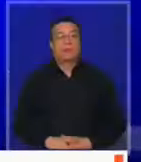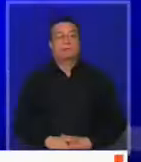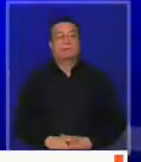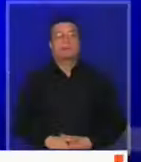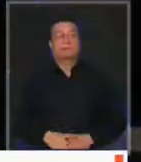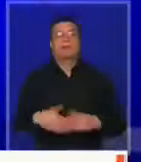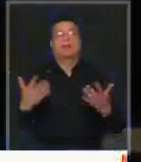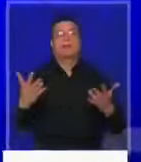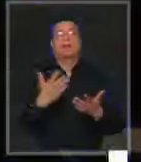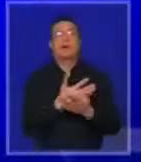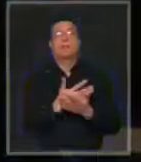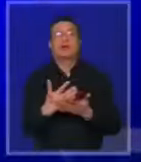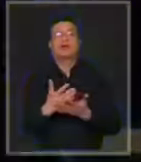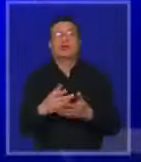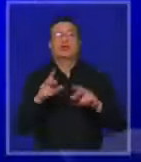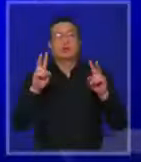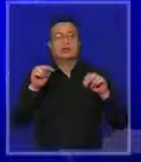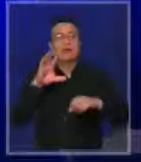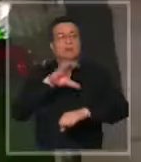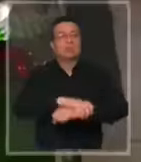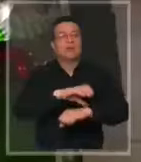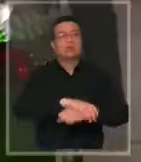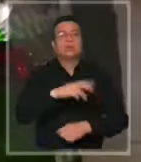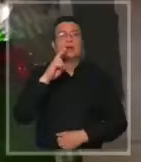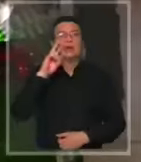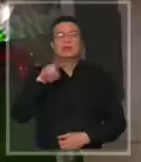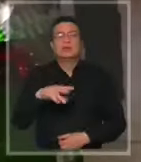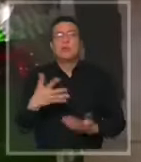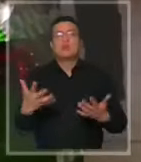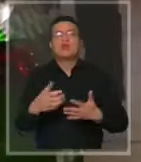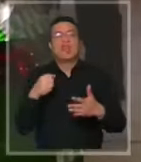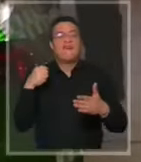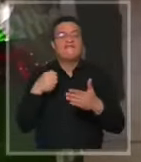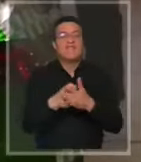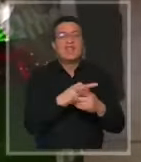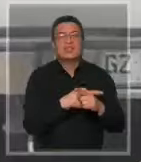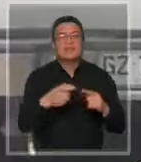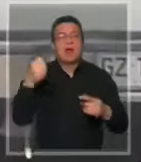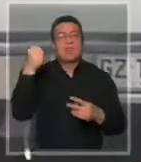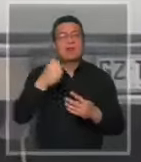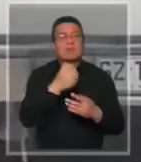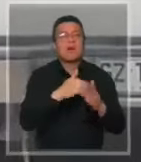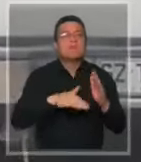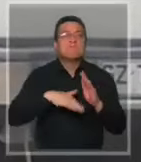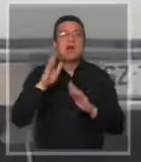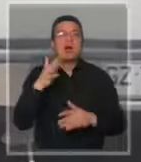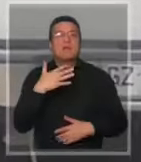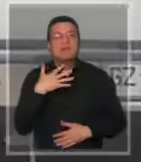¿Qué pasó con los casos sin detenidos? ¿Por qué los fines de semana son más los homicidios?